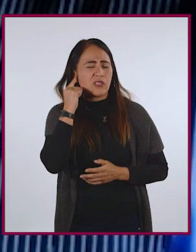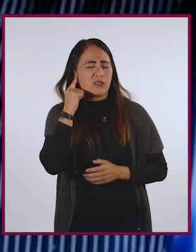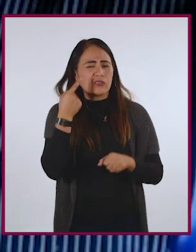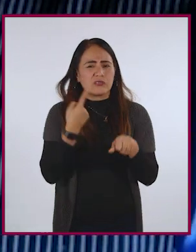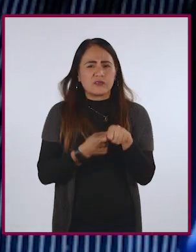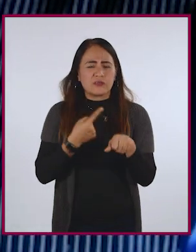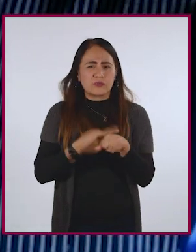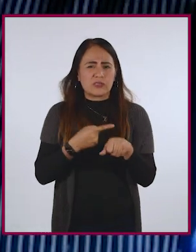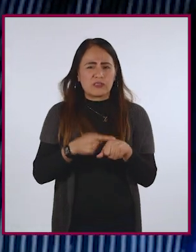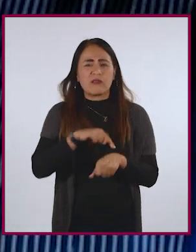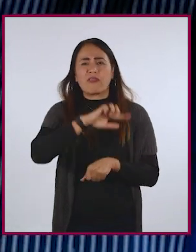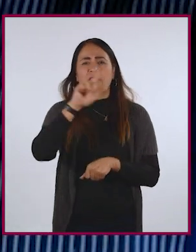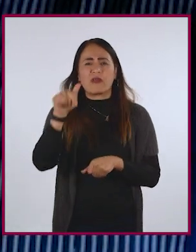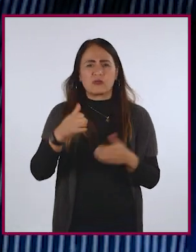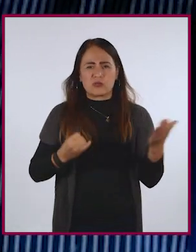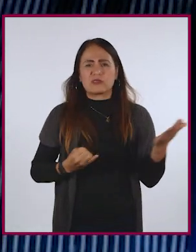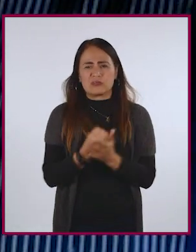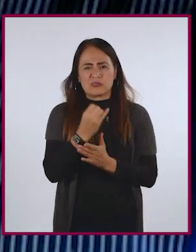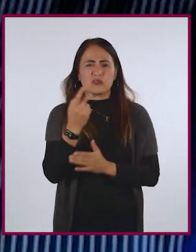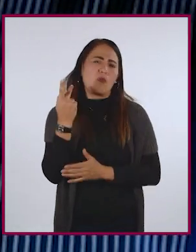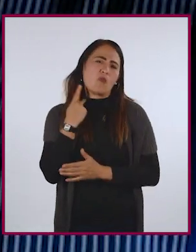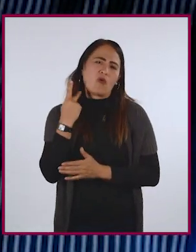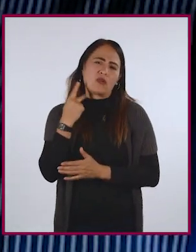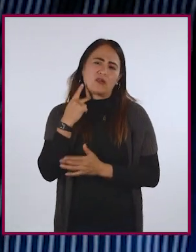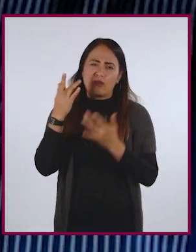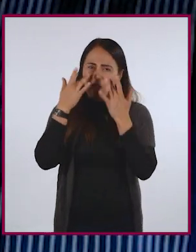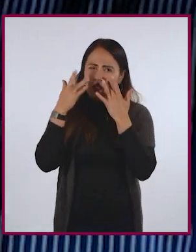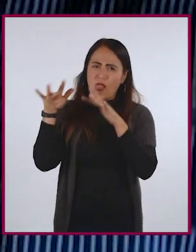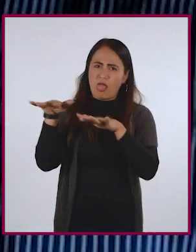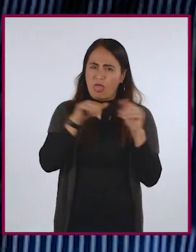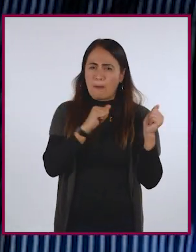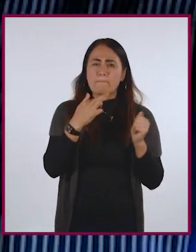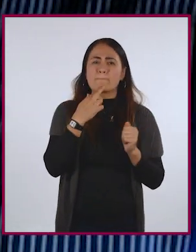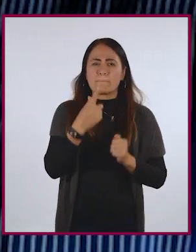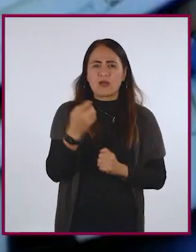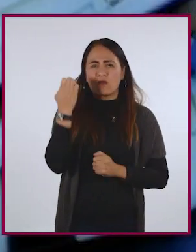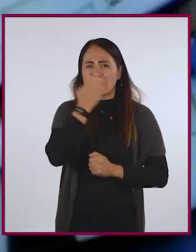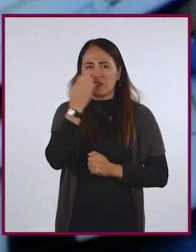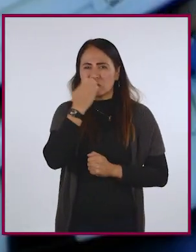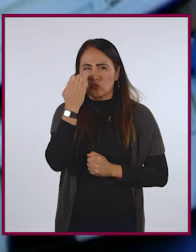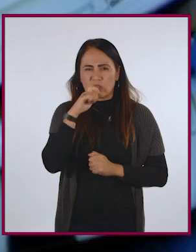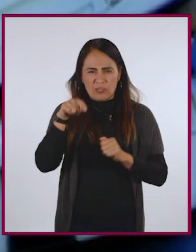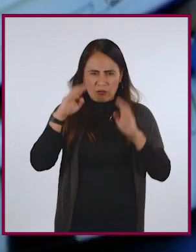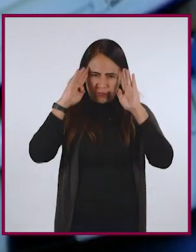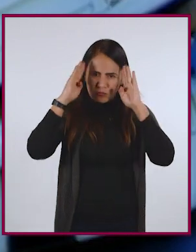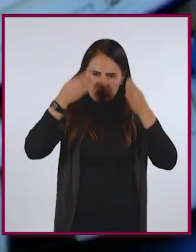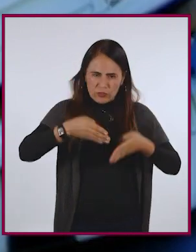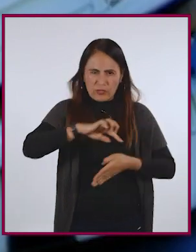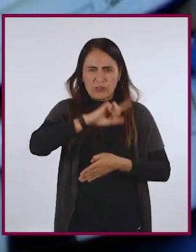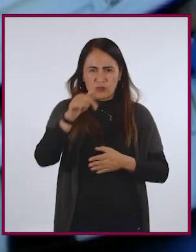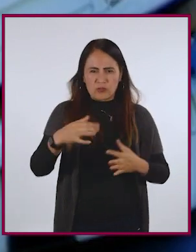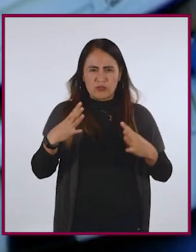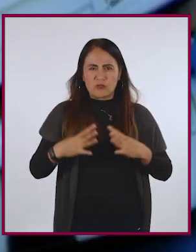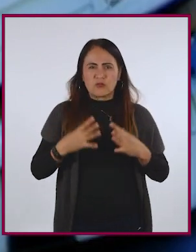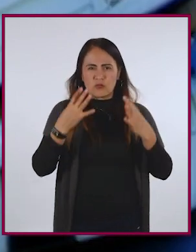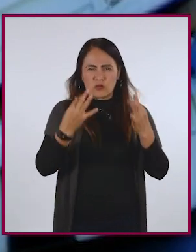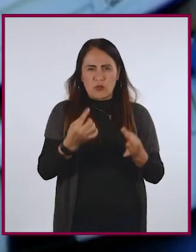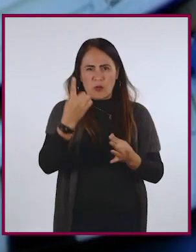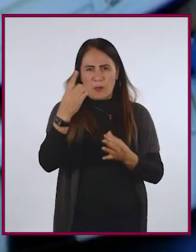oído, decidió, digamos, dejar la política y dedicarse a la academia, y entonces fundó el Loantón